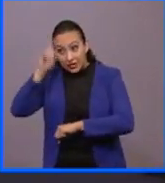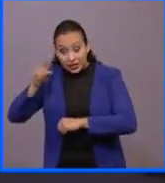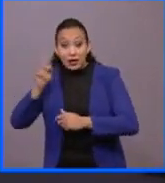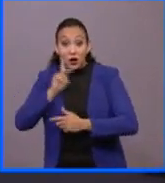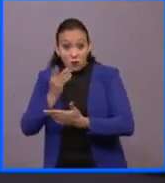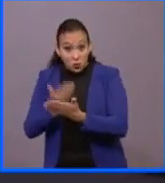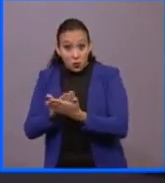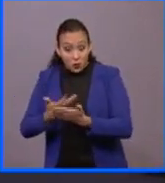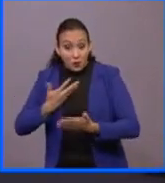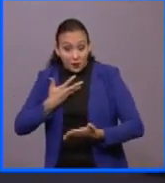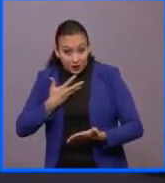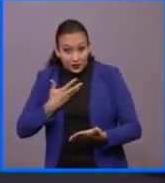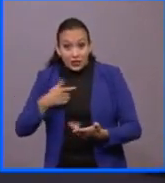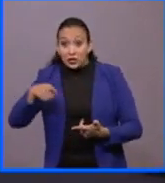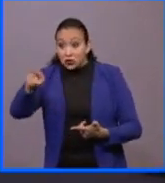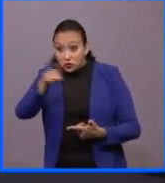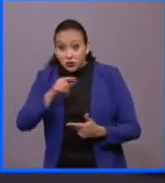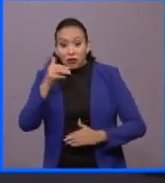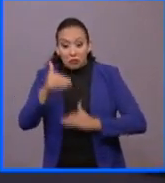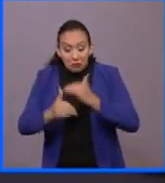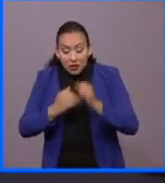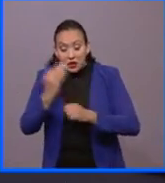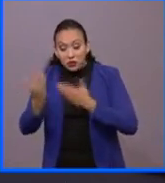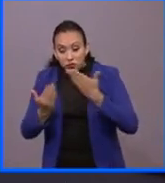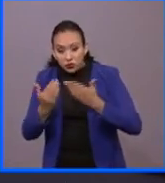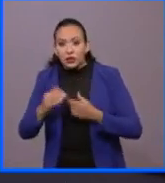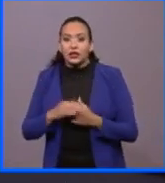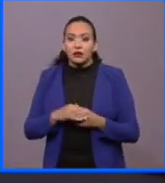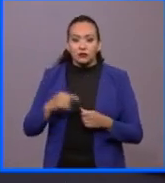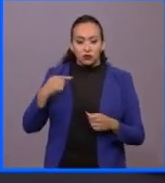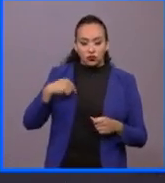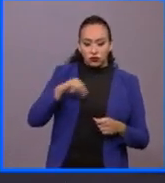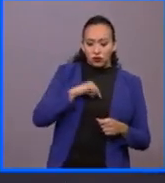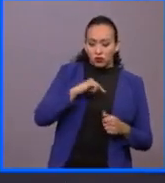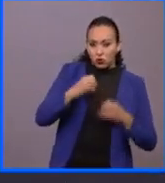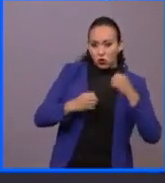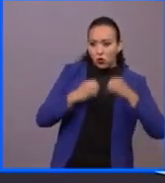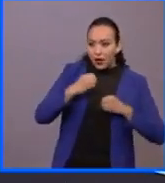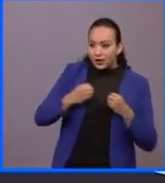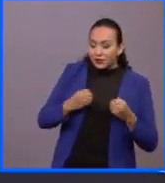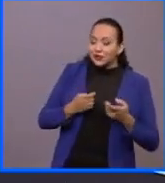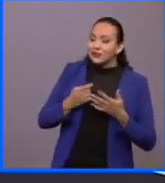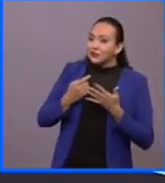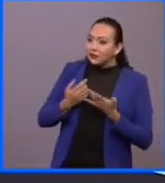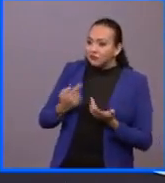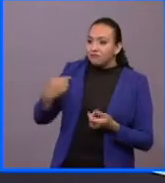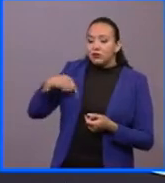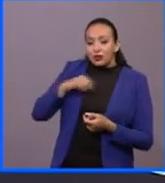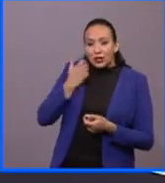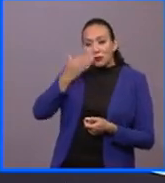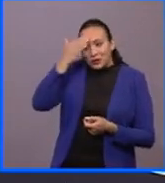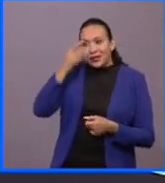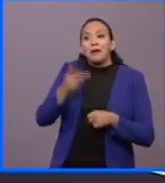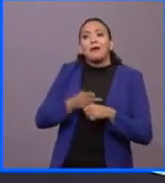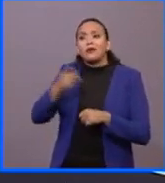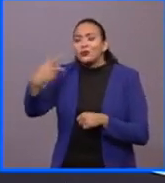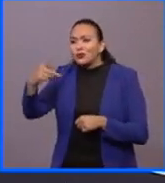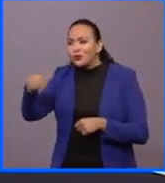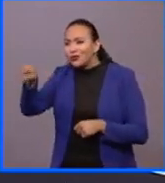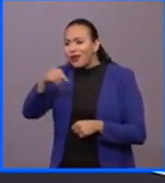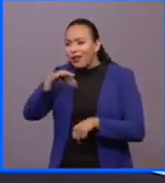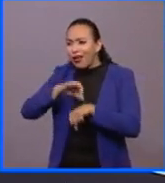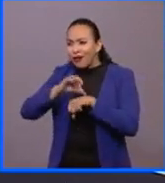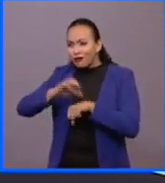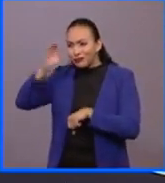descubrimientos, los avances que ustedes han tenido. En derecho tenemos hoy en día, de manera general, puede haber algunas excepciones,